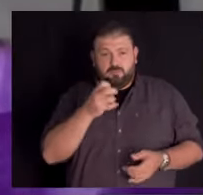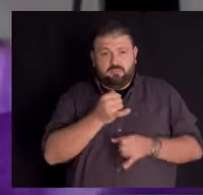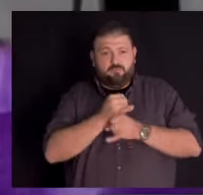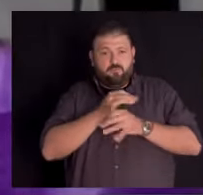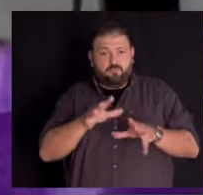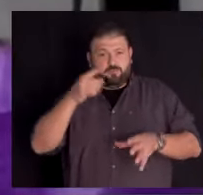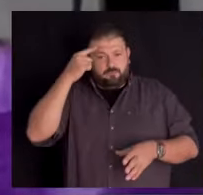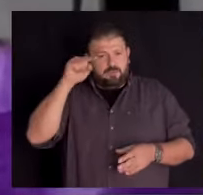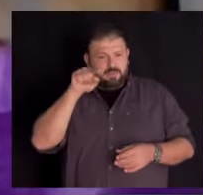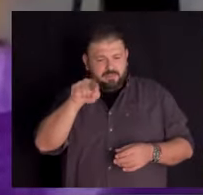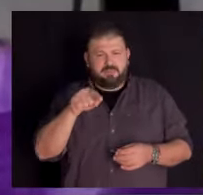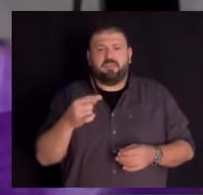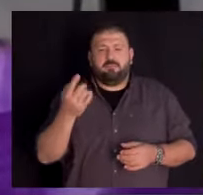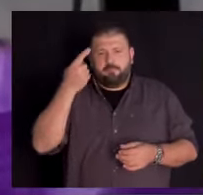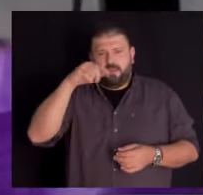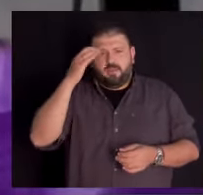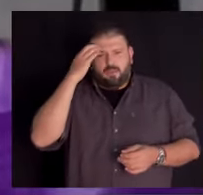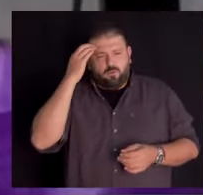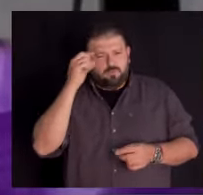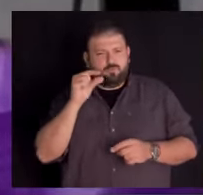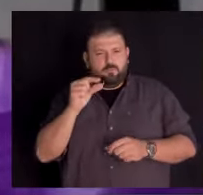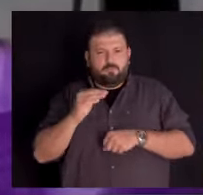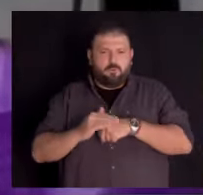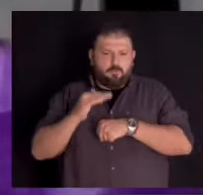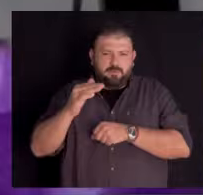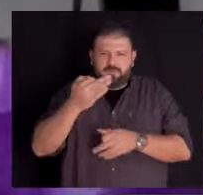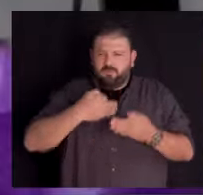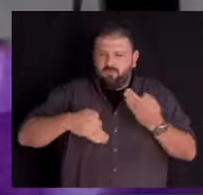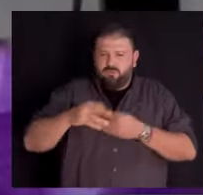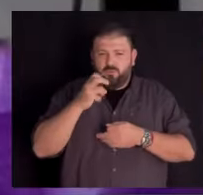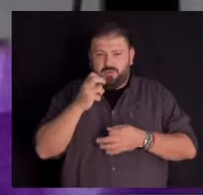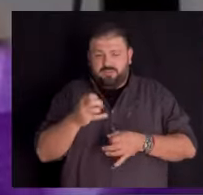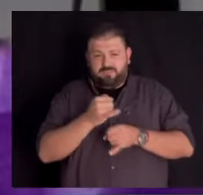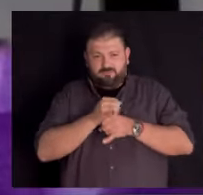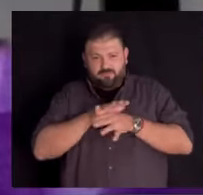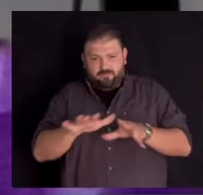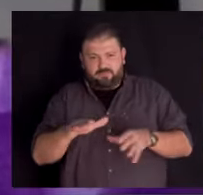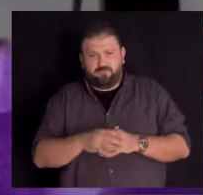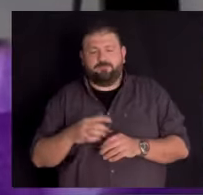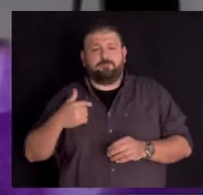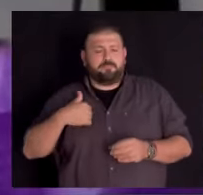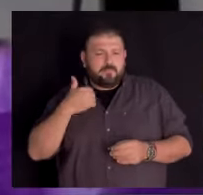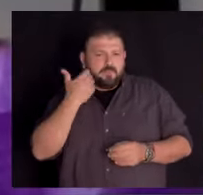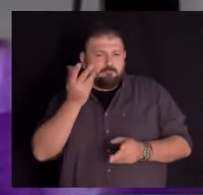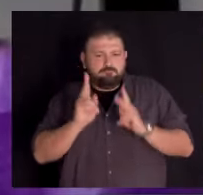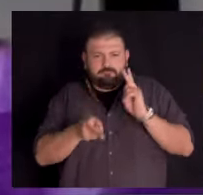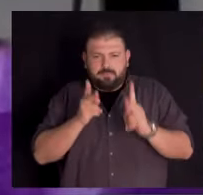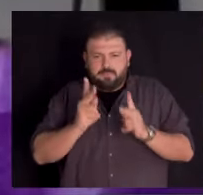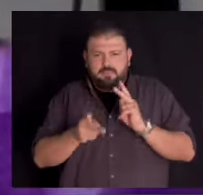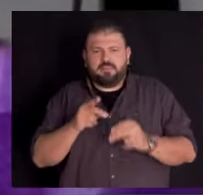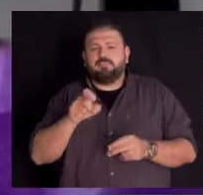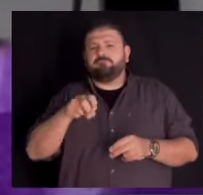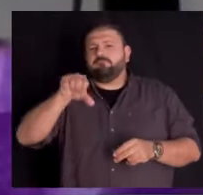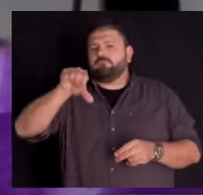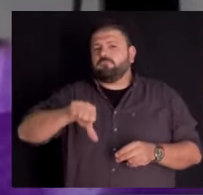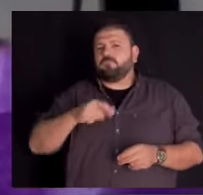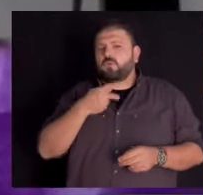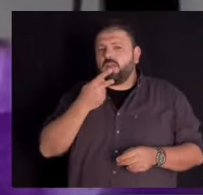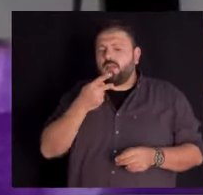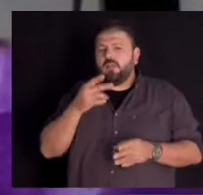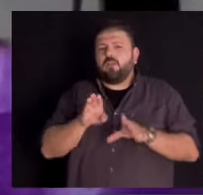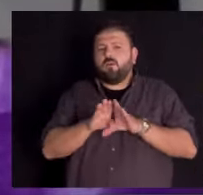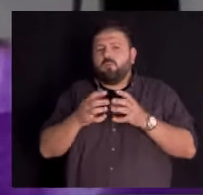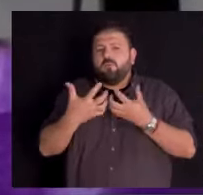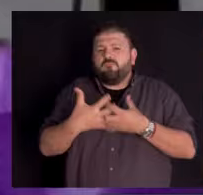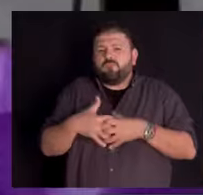conocer un poco más. Entonces, entremos ya de lleno a esta situación. Mira, déjame platicarte que hoy vamos a hablar del funcionamiento